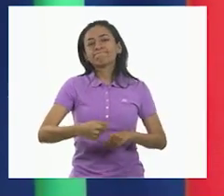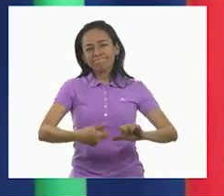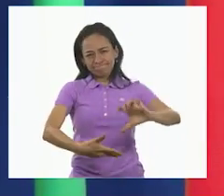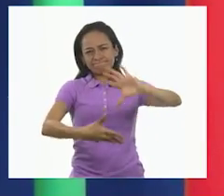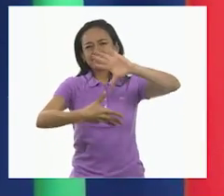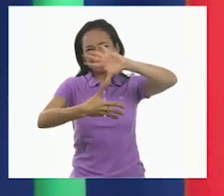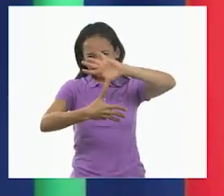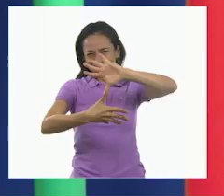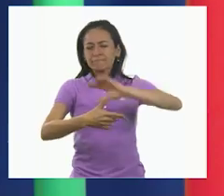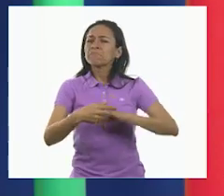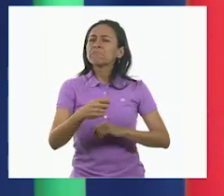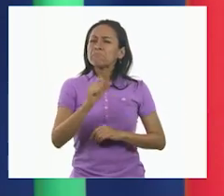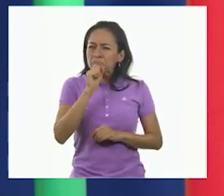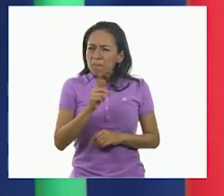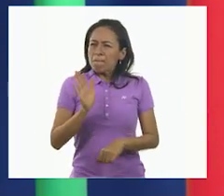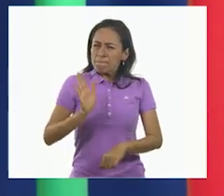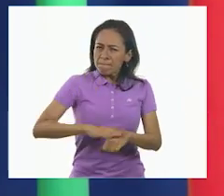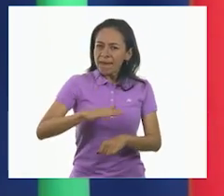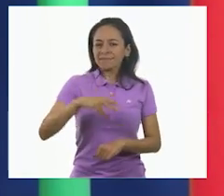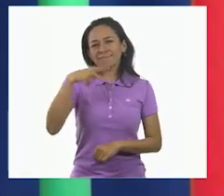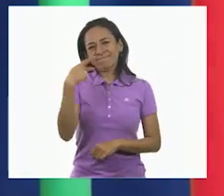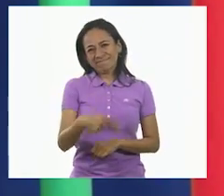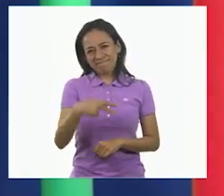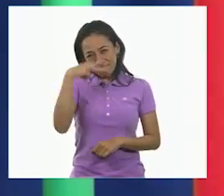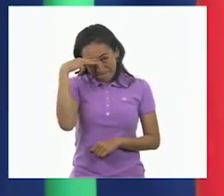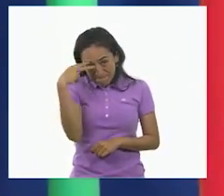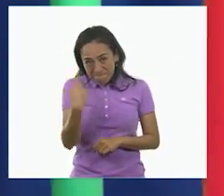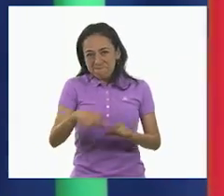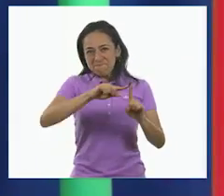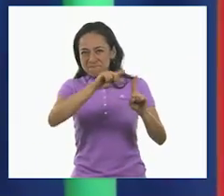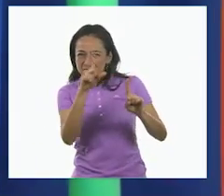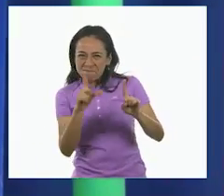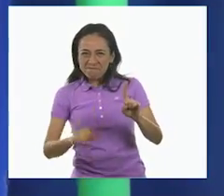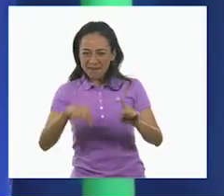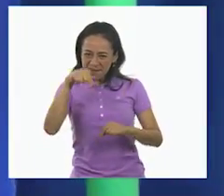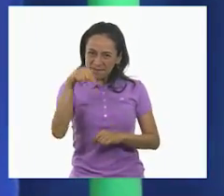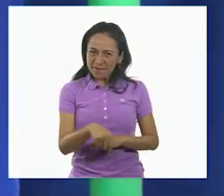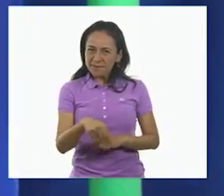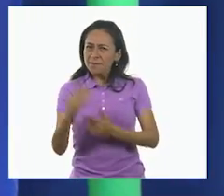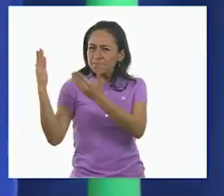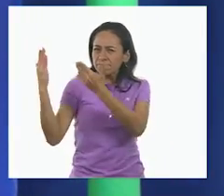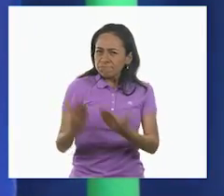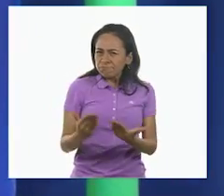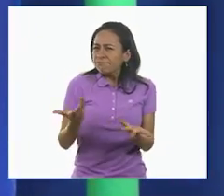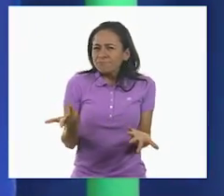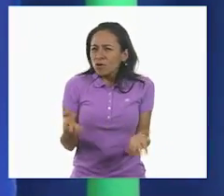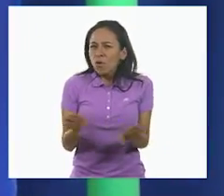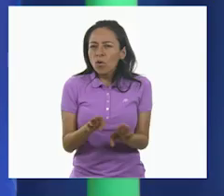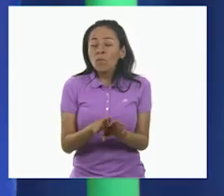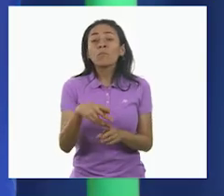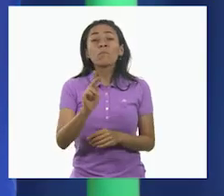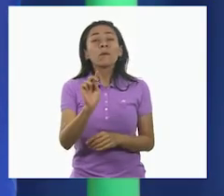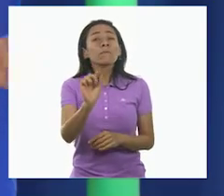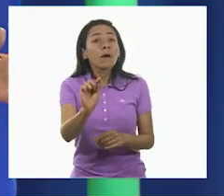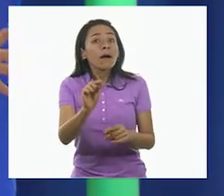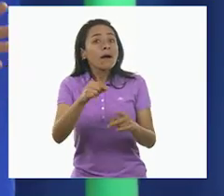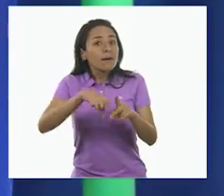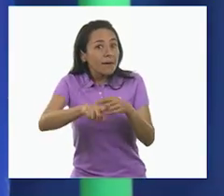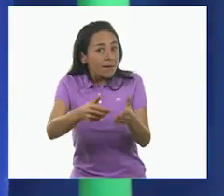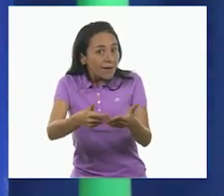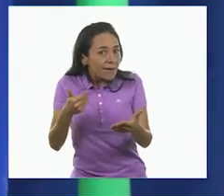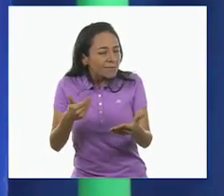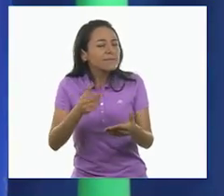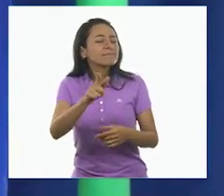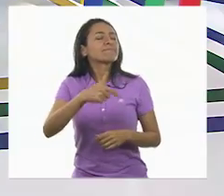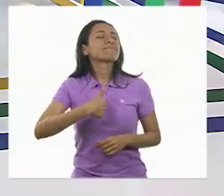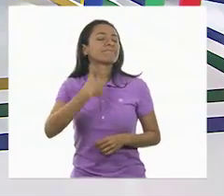hoy conocemos como México. Pero antes de continuar me gustaría remontarme un poquito a un antecedente, a lo que hemos visto